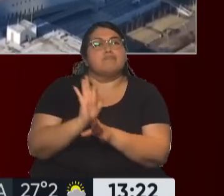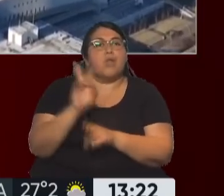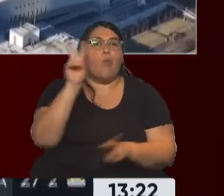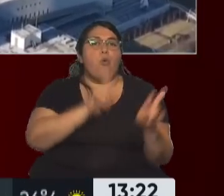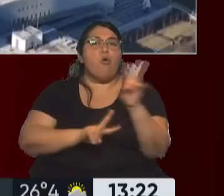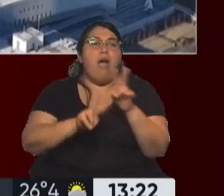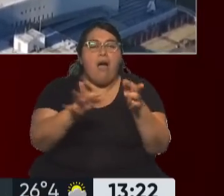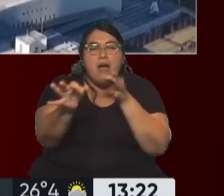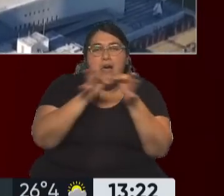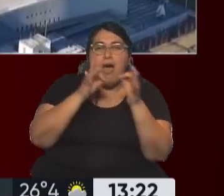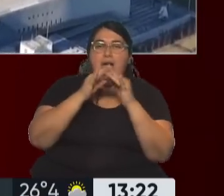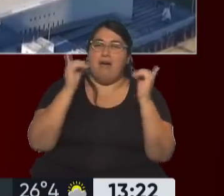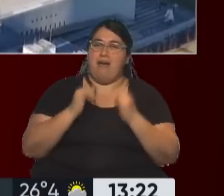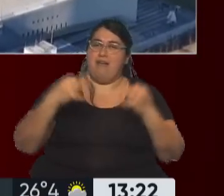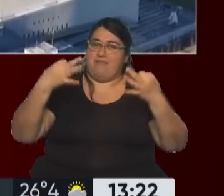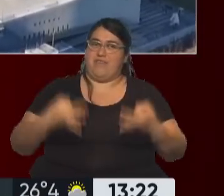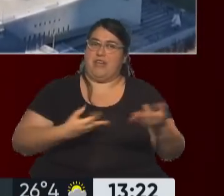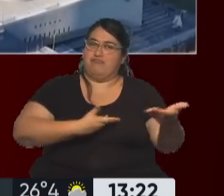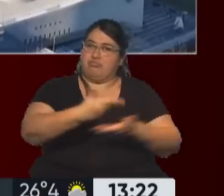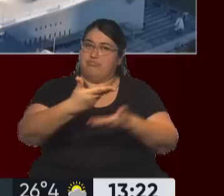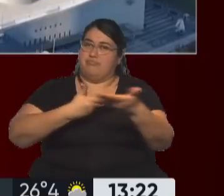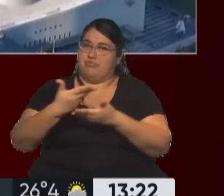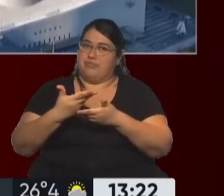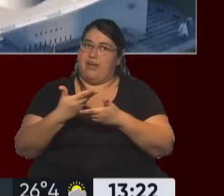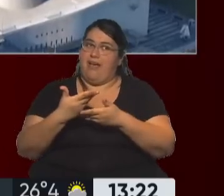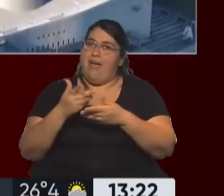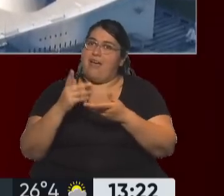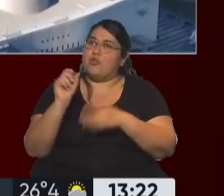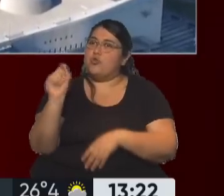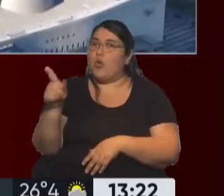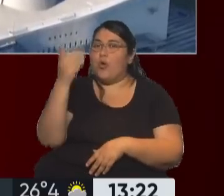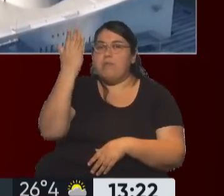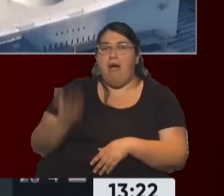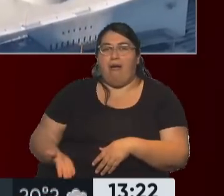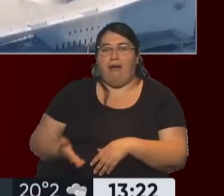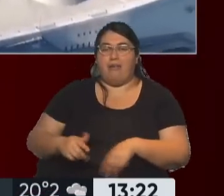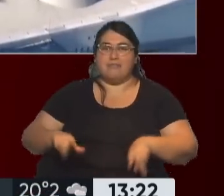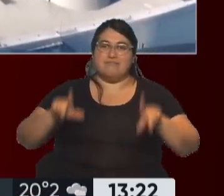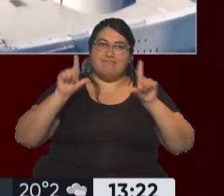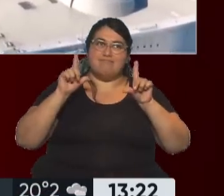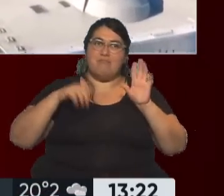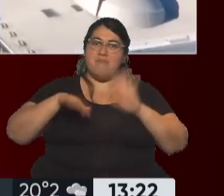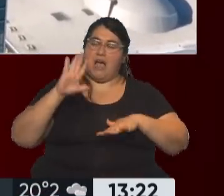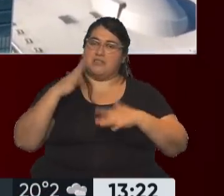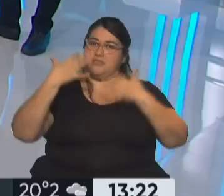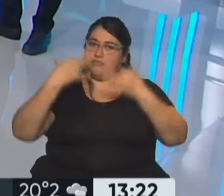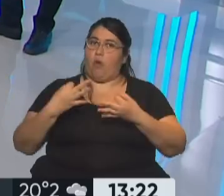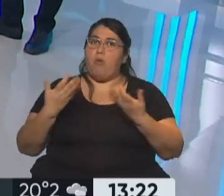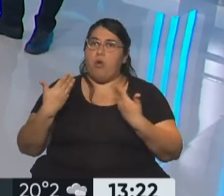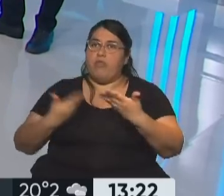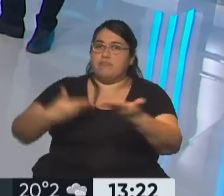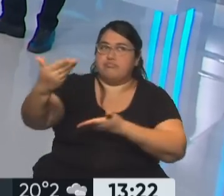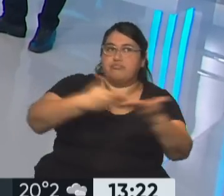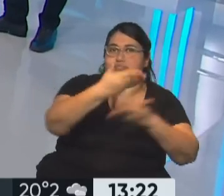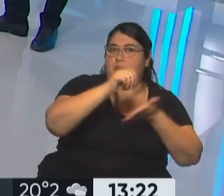hacia afuera y hacia adentro, ¿no? Refuerza esta idea de Lula como un jugador global, ¿no? Otra vez. Sí, también instalar